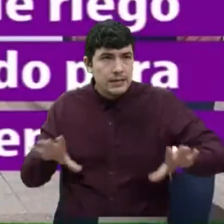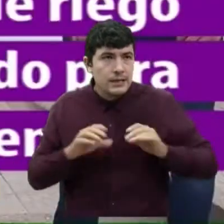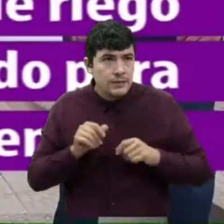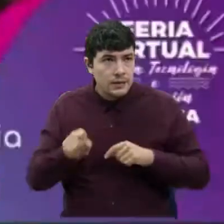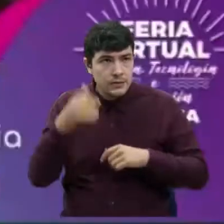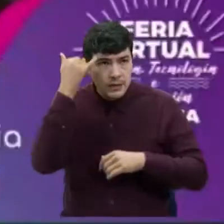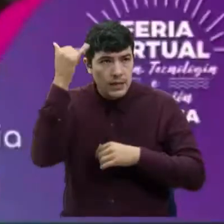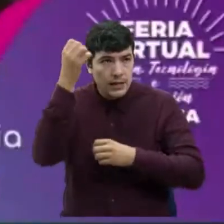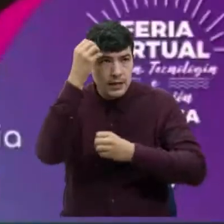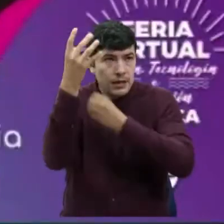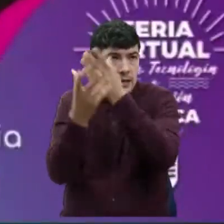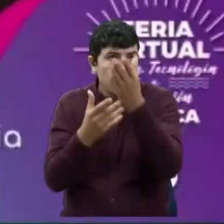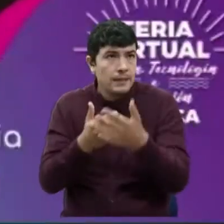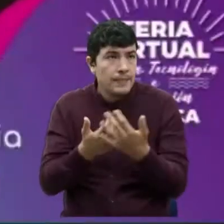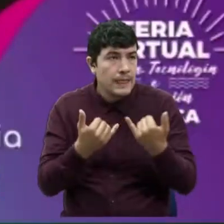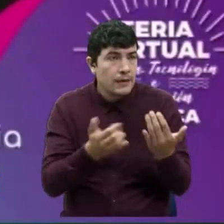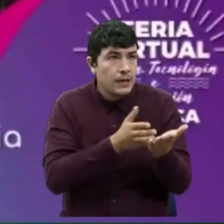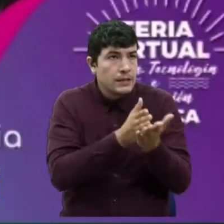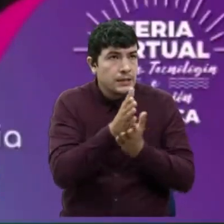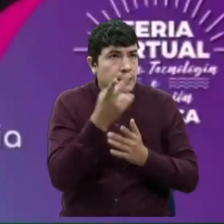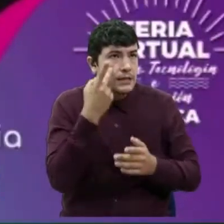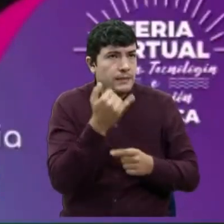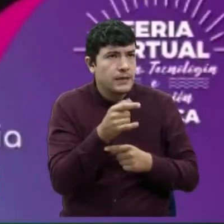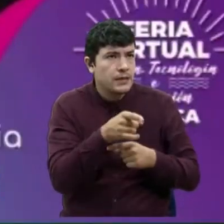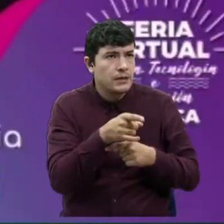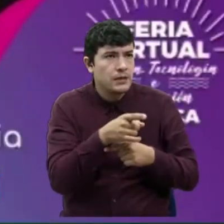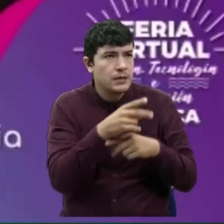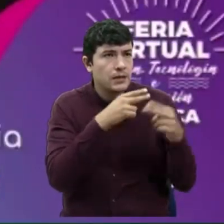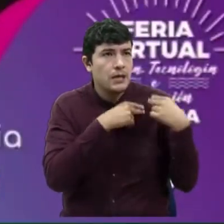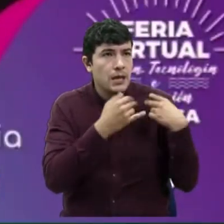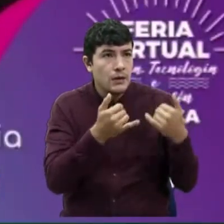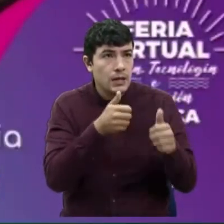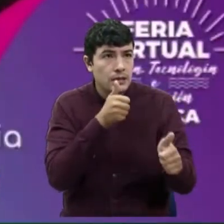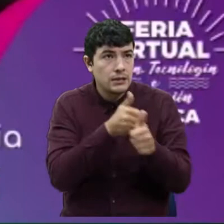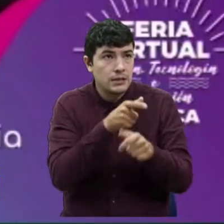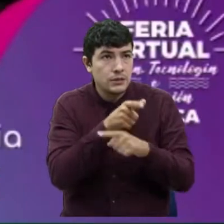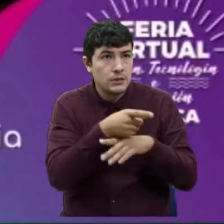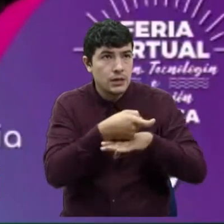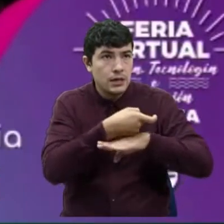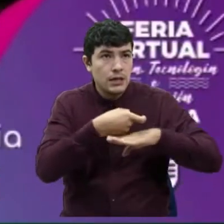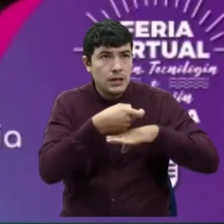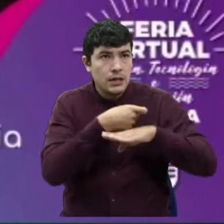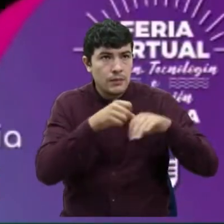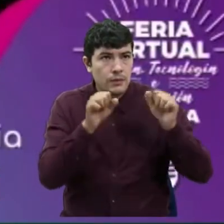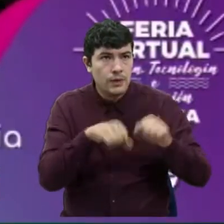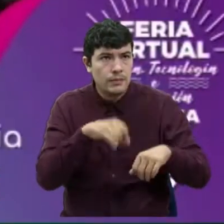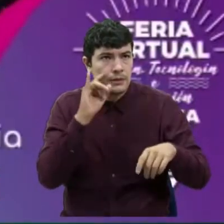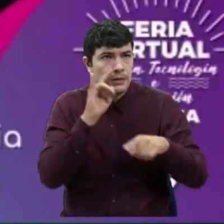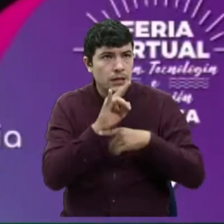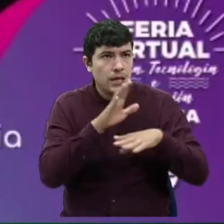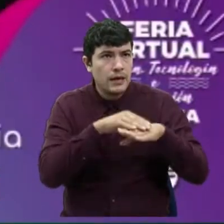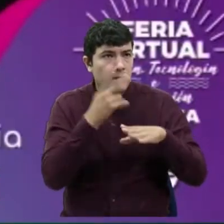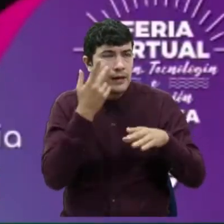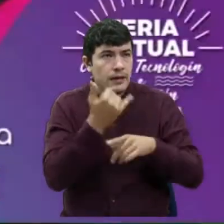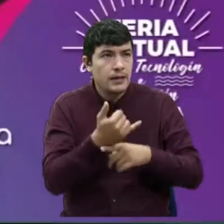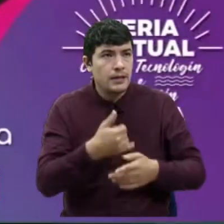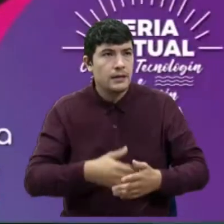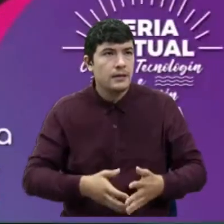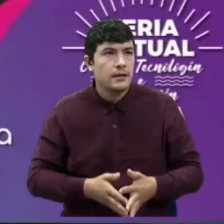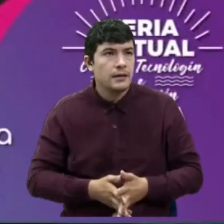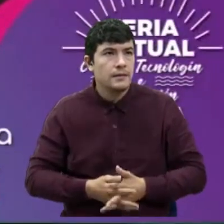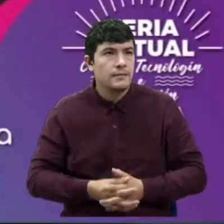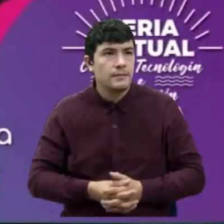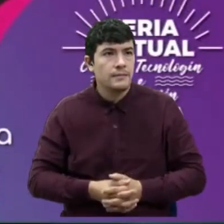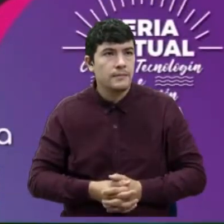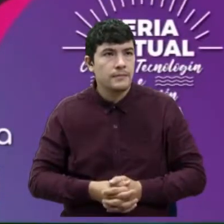su innovación. Tenemos una función, la cual mediante el asistente de Google podemos darles indicaciones. Riega. Se